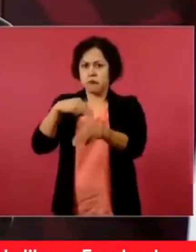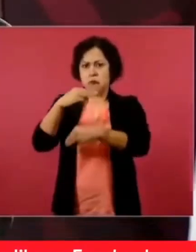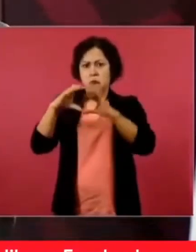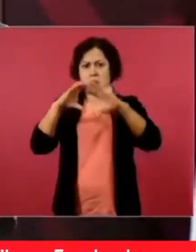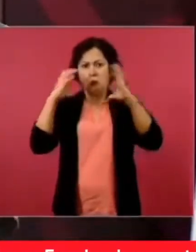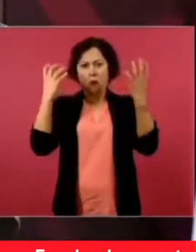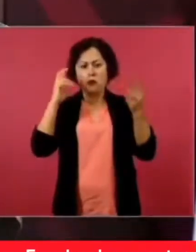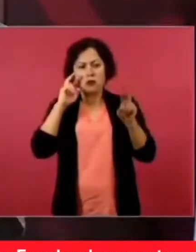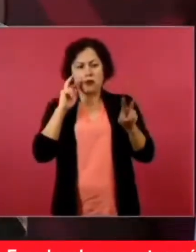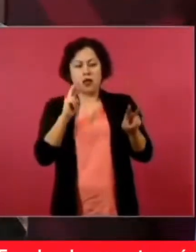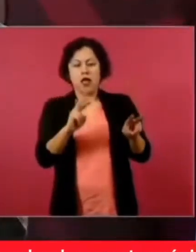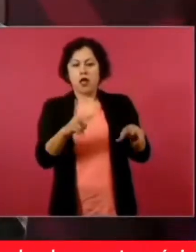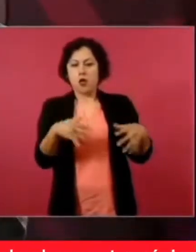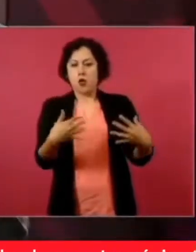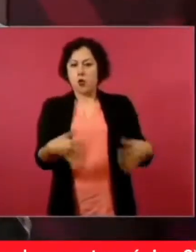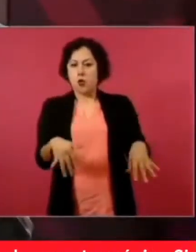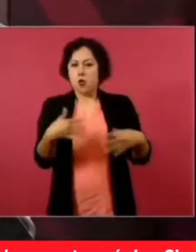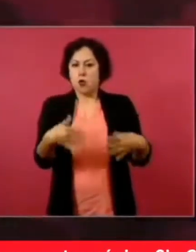Y este es uno de ellos.